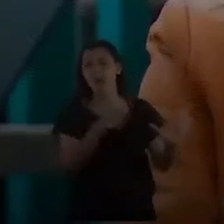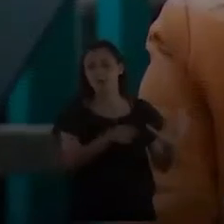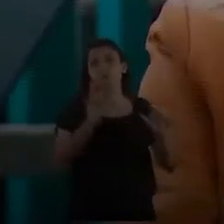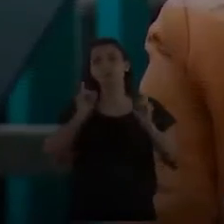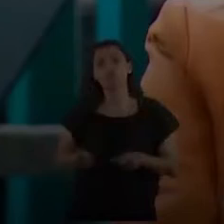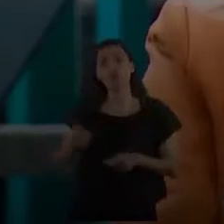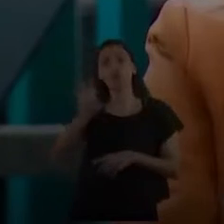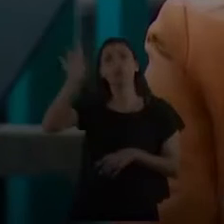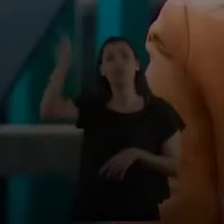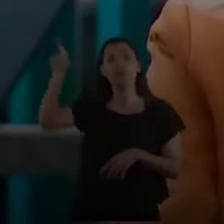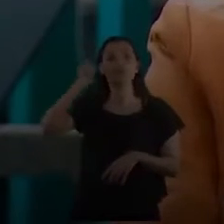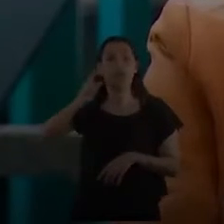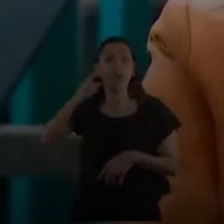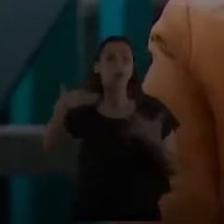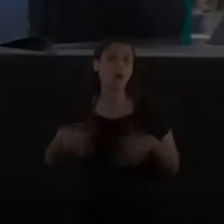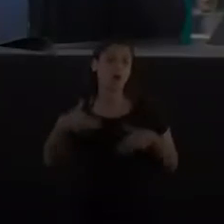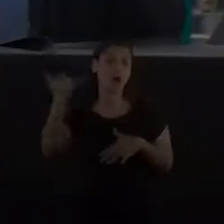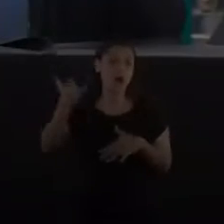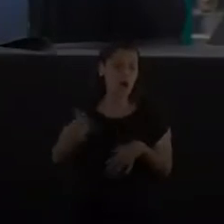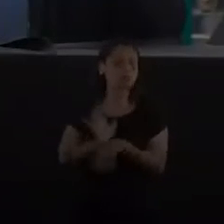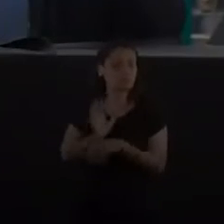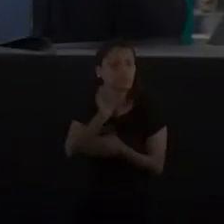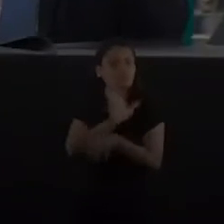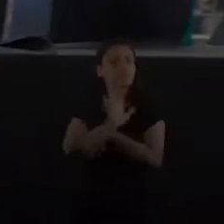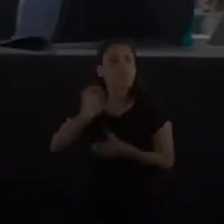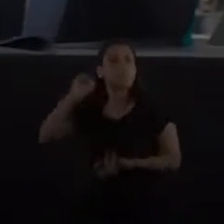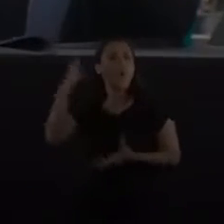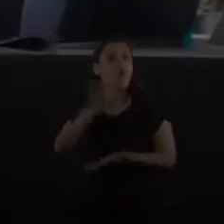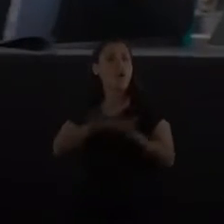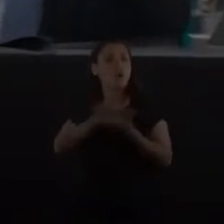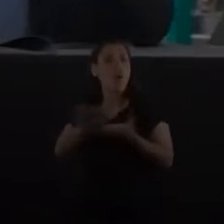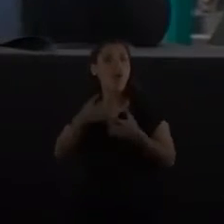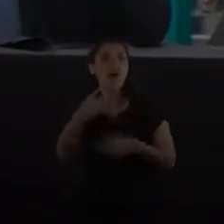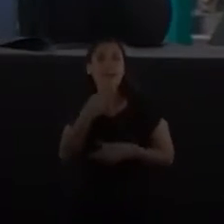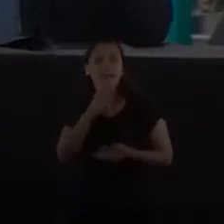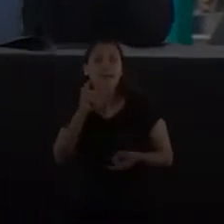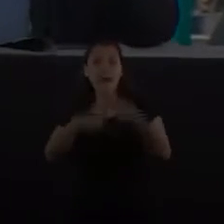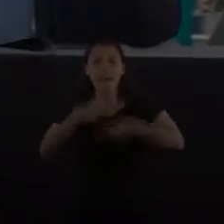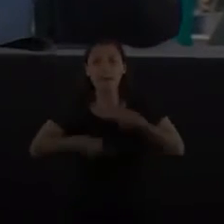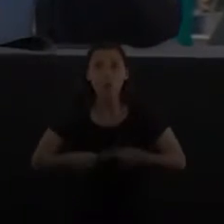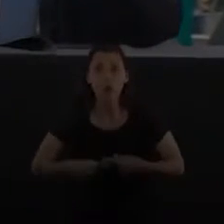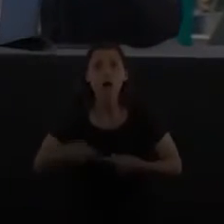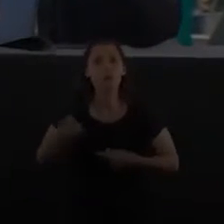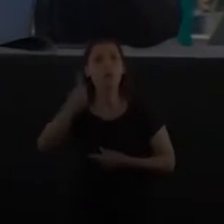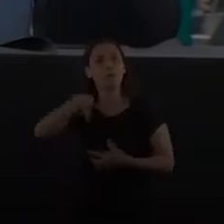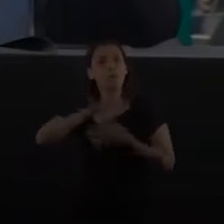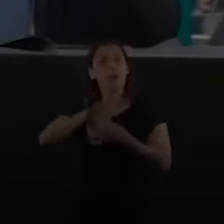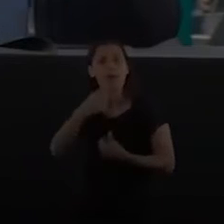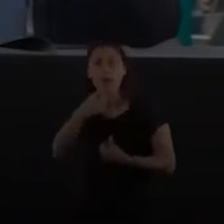también la provincia de La Rioja está a la vanguardia de estas energías renovables. Matriz energética que tenemos que